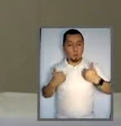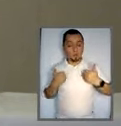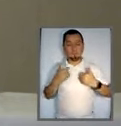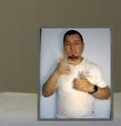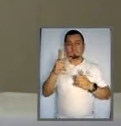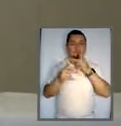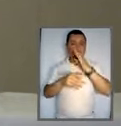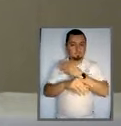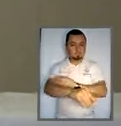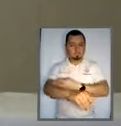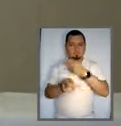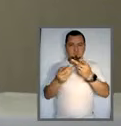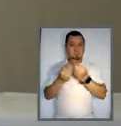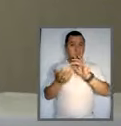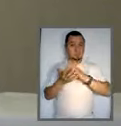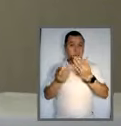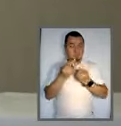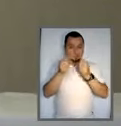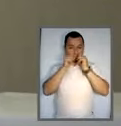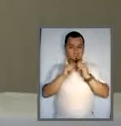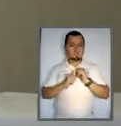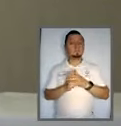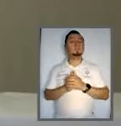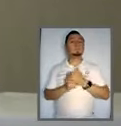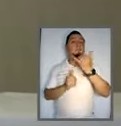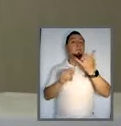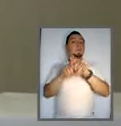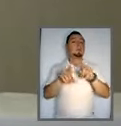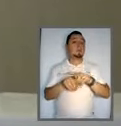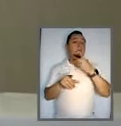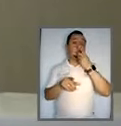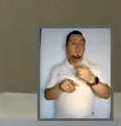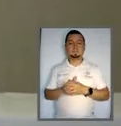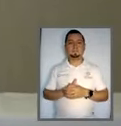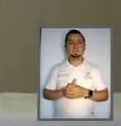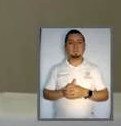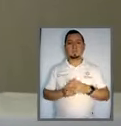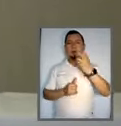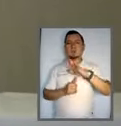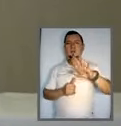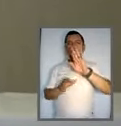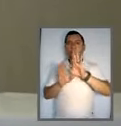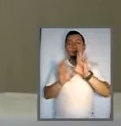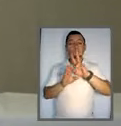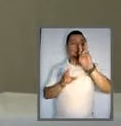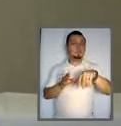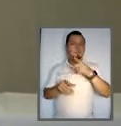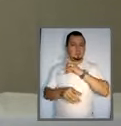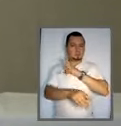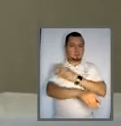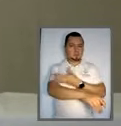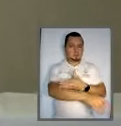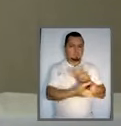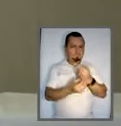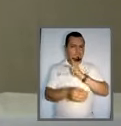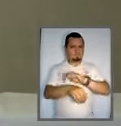nuestros padres de familia, de nuestros maestros. Muchas gracias por eso. También decirles que esto nos ha ayudado, como lo dice mi